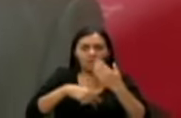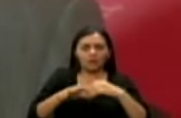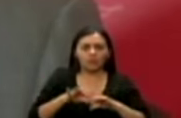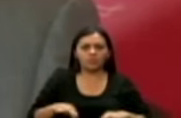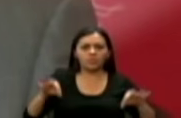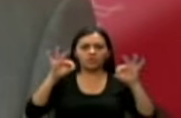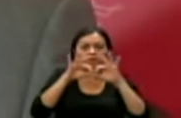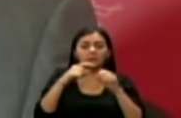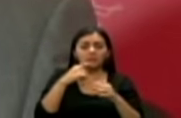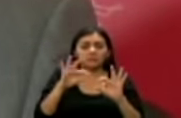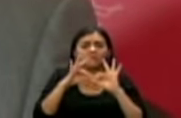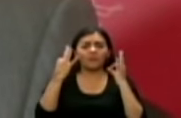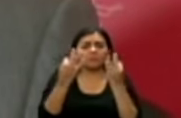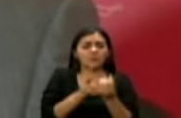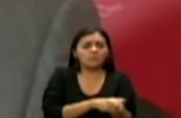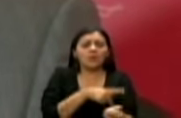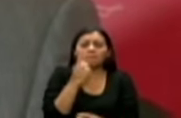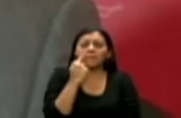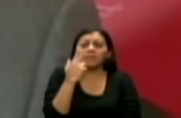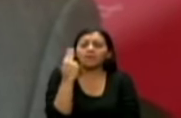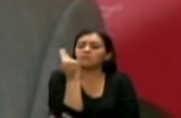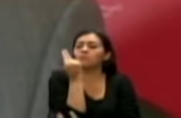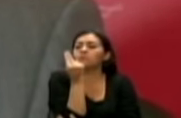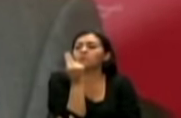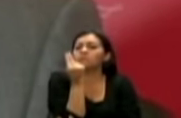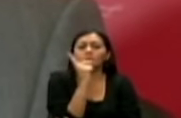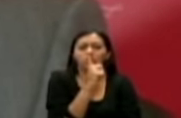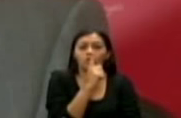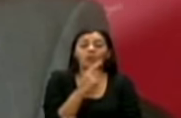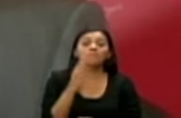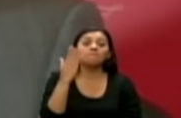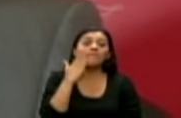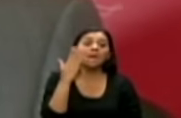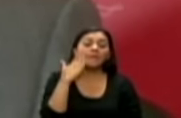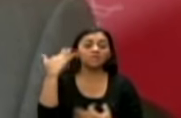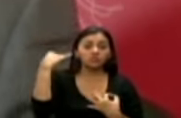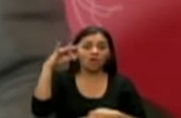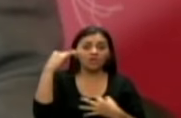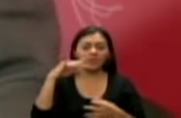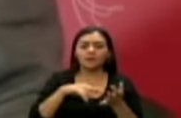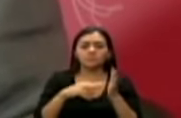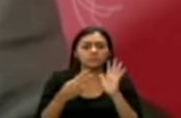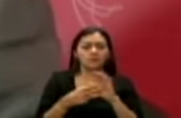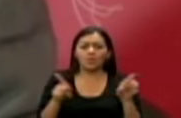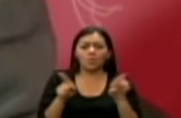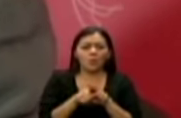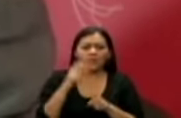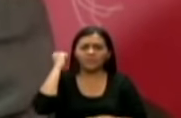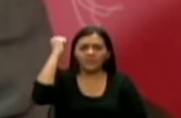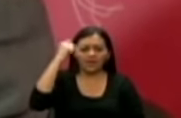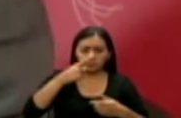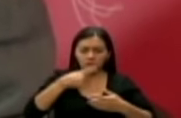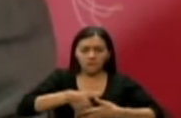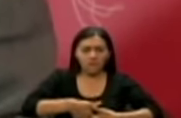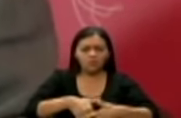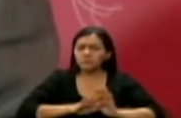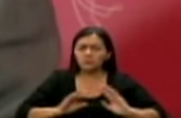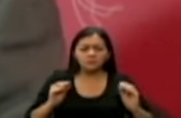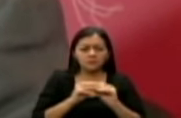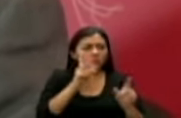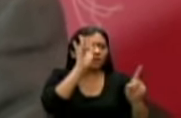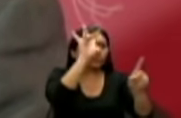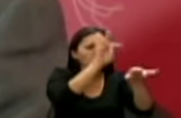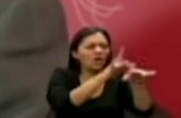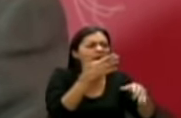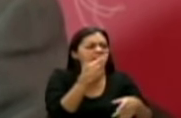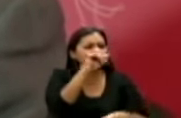la idea de la familia tradicional. Son apoyos importantes para un conjunto, no solo aquellos más directamente políticos, ¿no? Pero